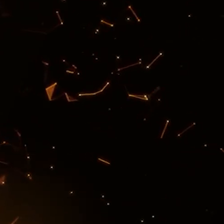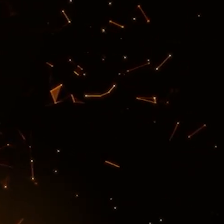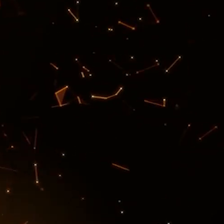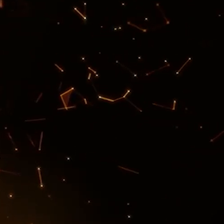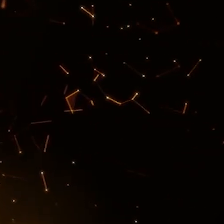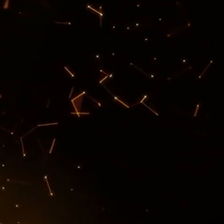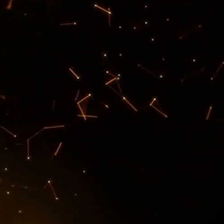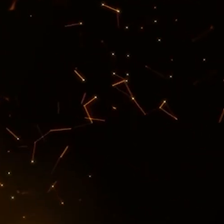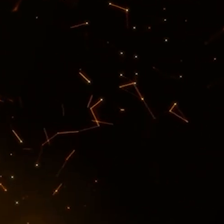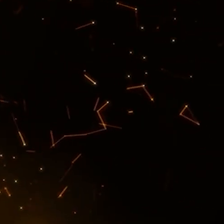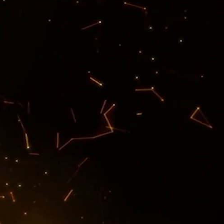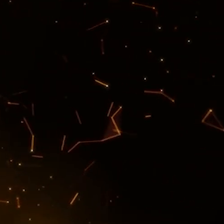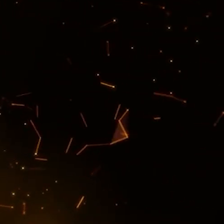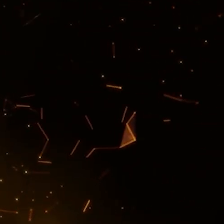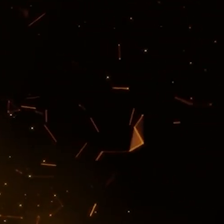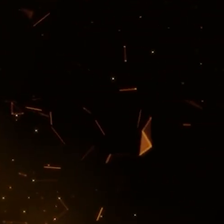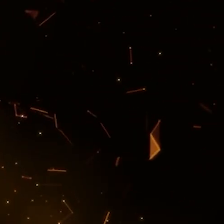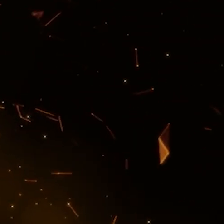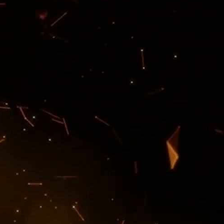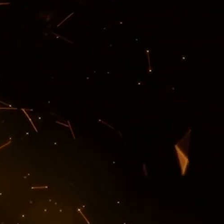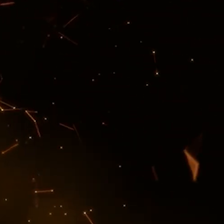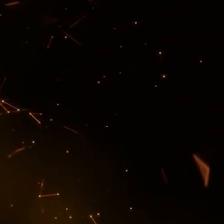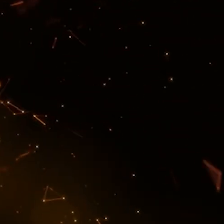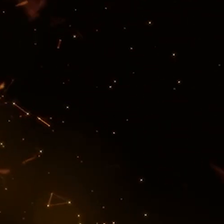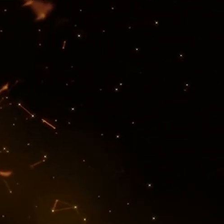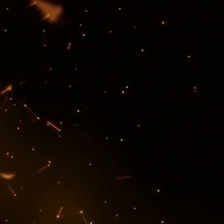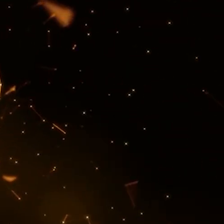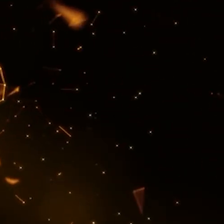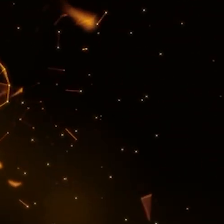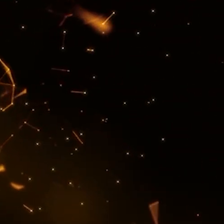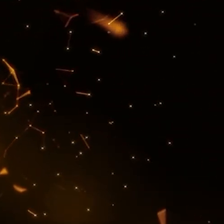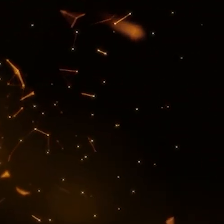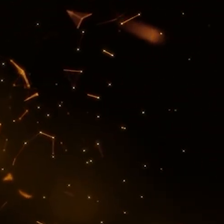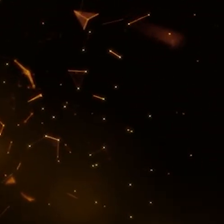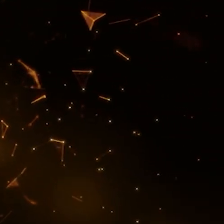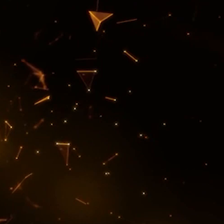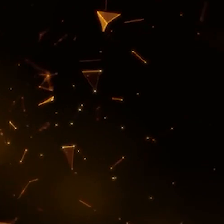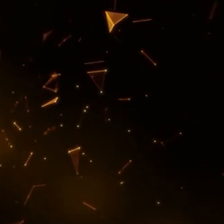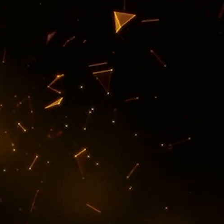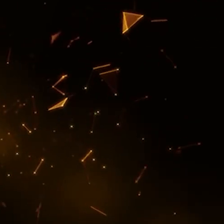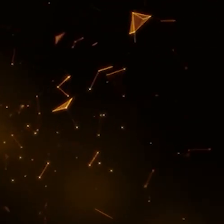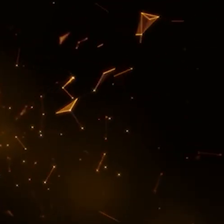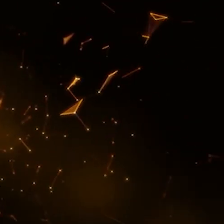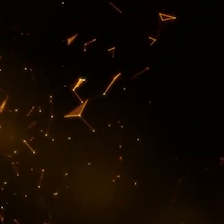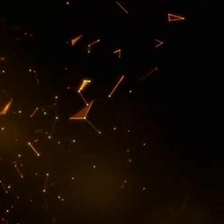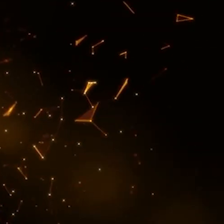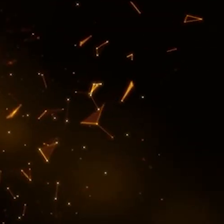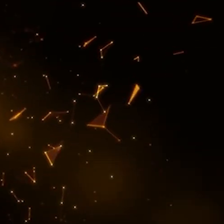Más en www.gdlpost.com.